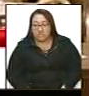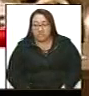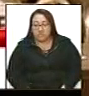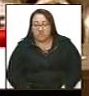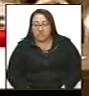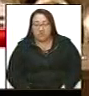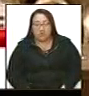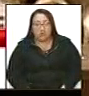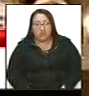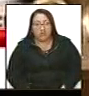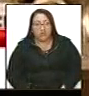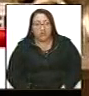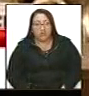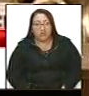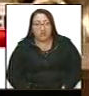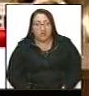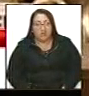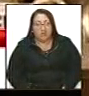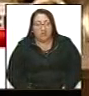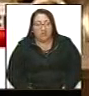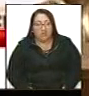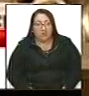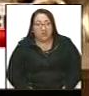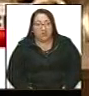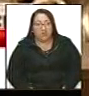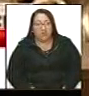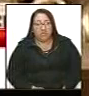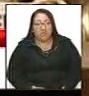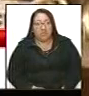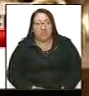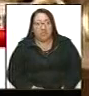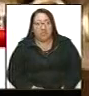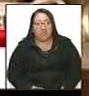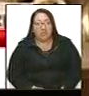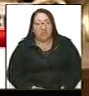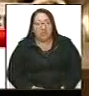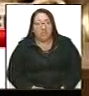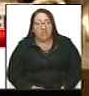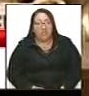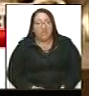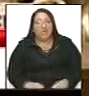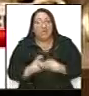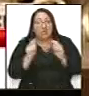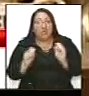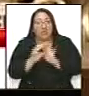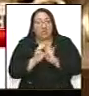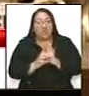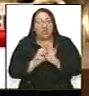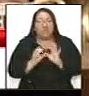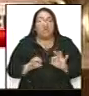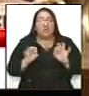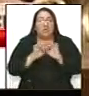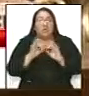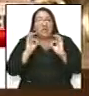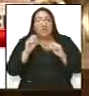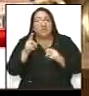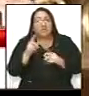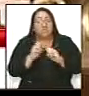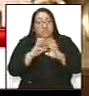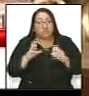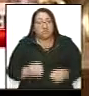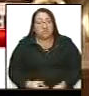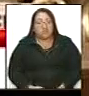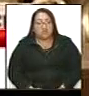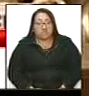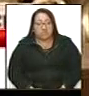dando el Tribunal Constitucional. Lo peligroso de esto, señora presidenta, es que el tribunal es claro